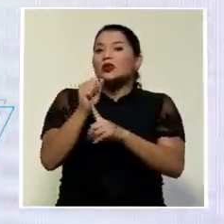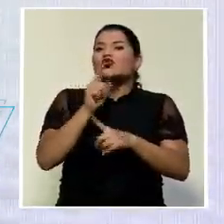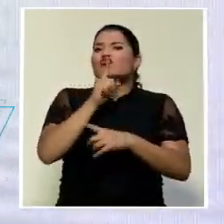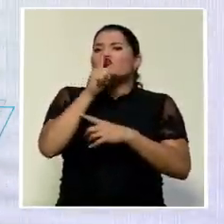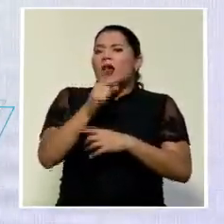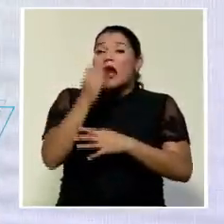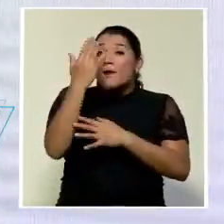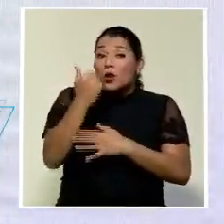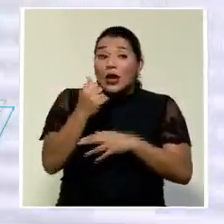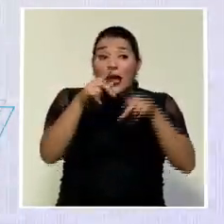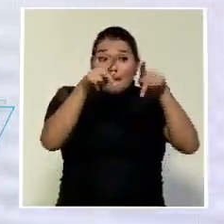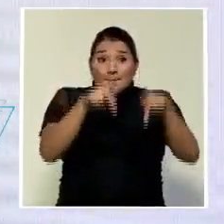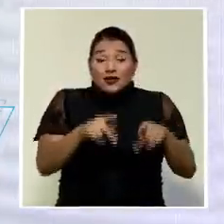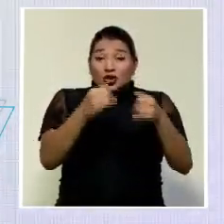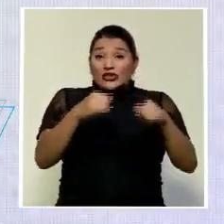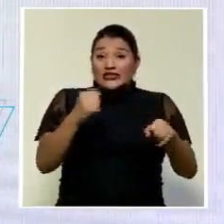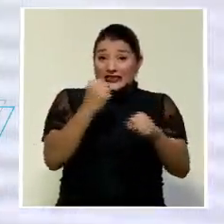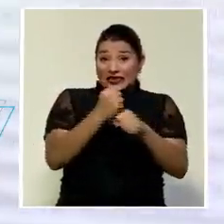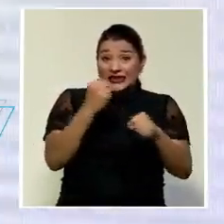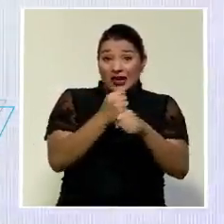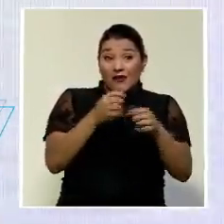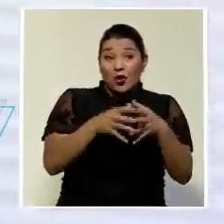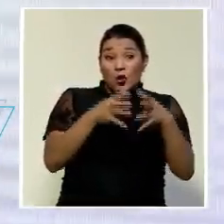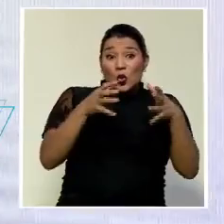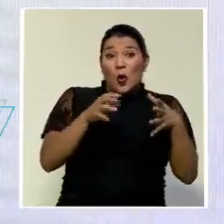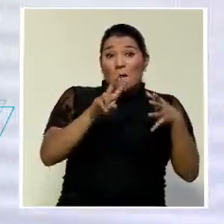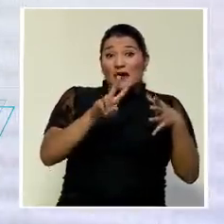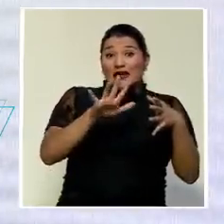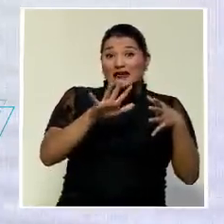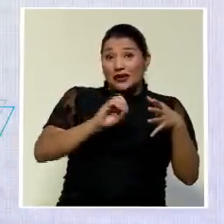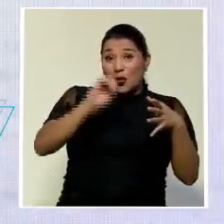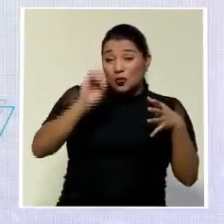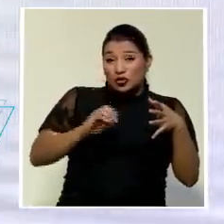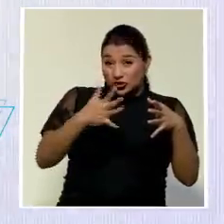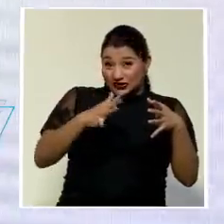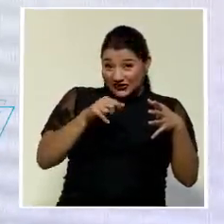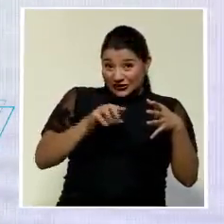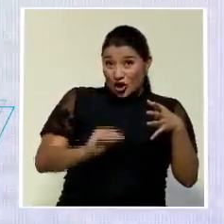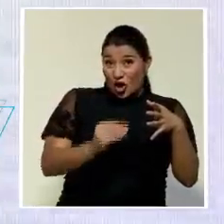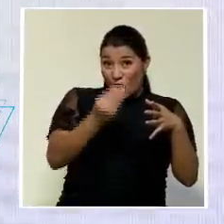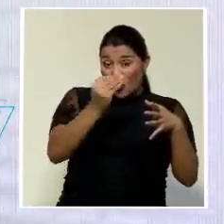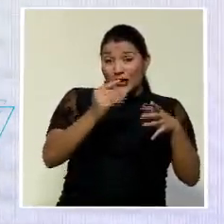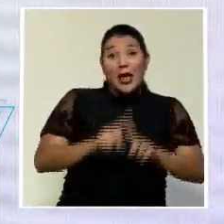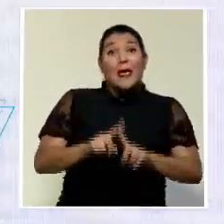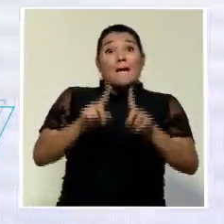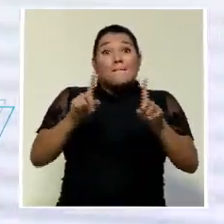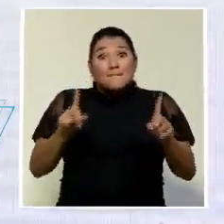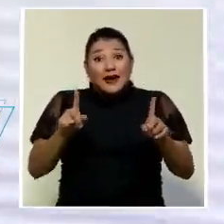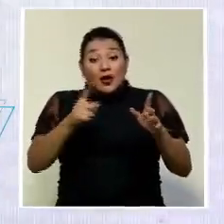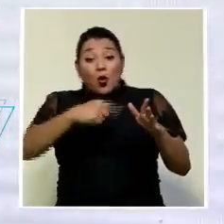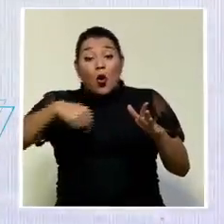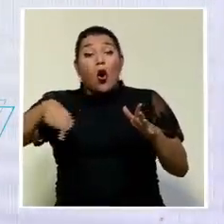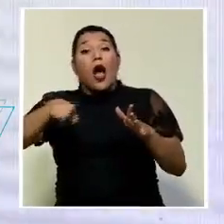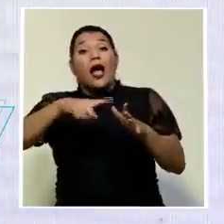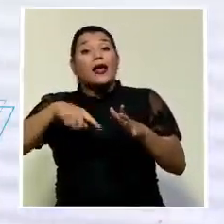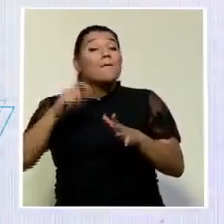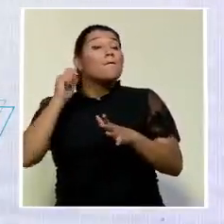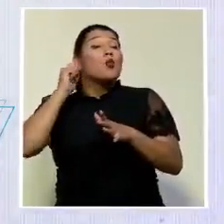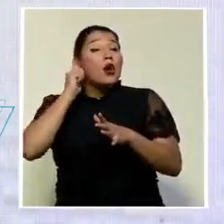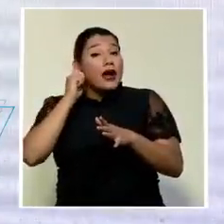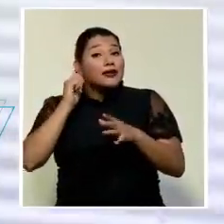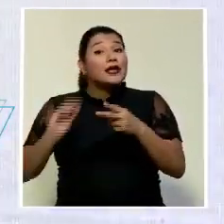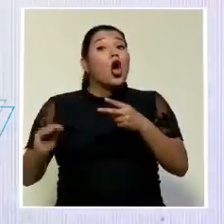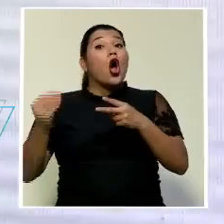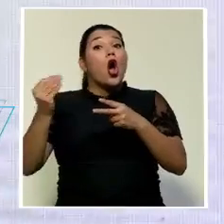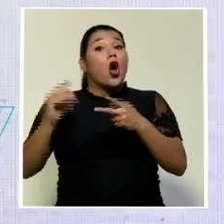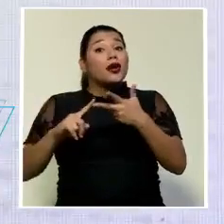tasa de desempleo de los jóvenes ronda el 25%, sino que la tasa de desempleo de las mujeres jóvenes con hijos